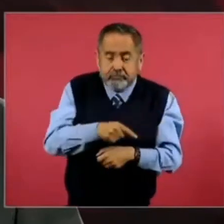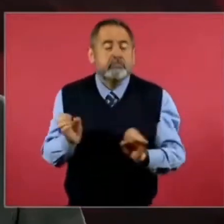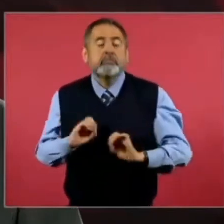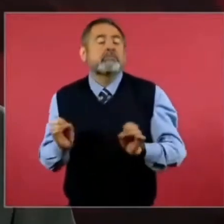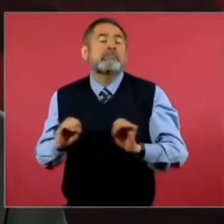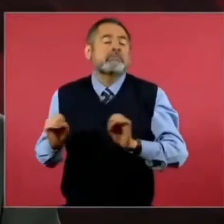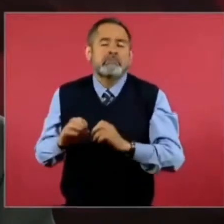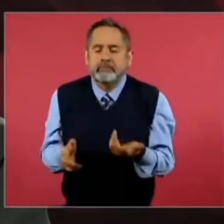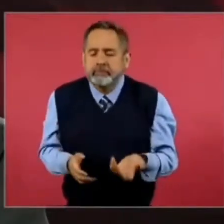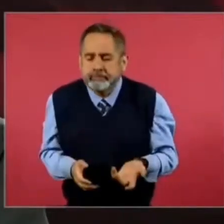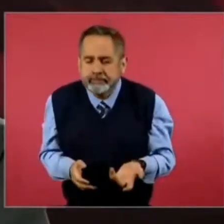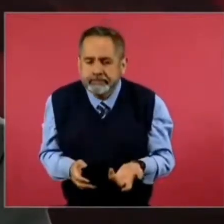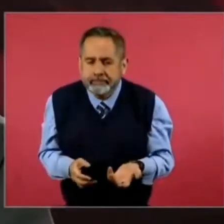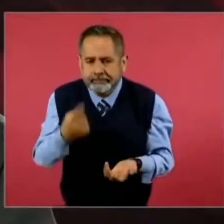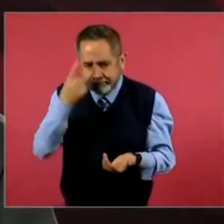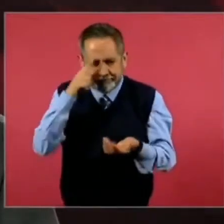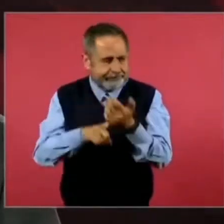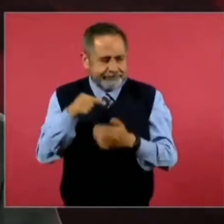para